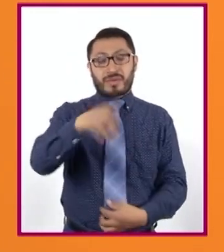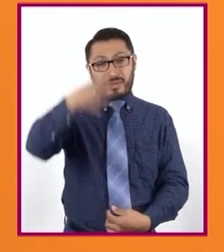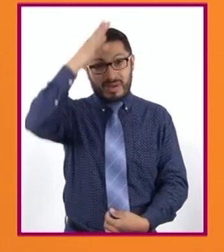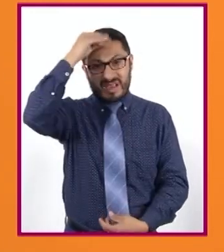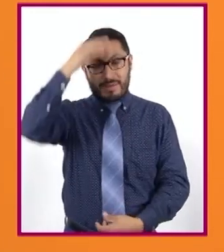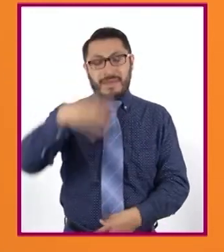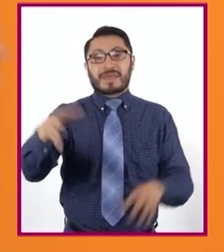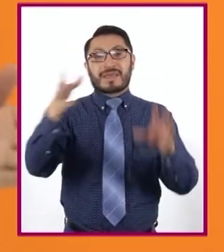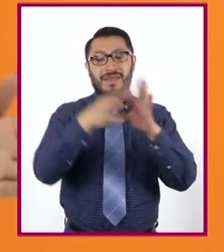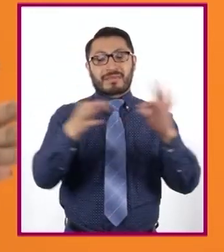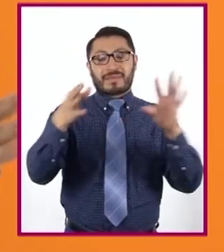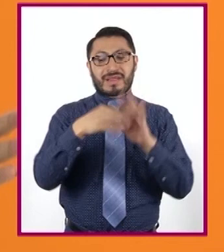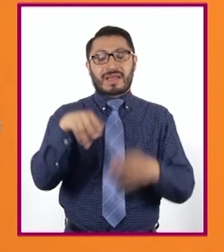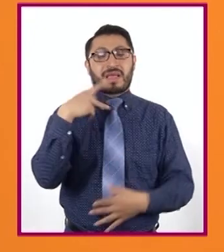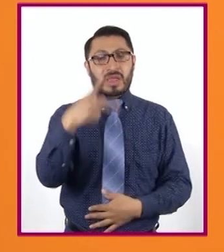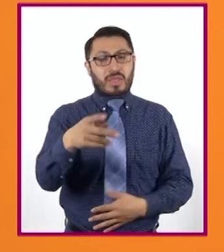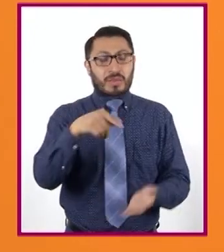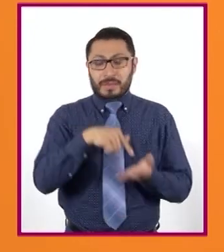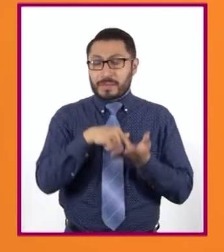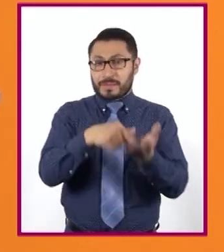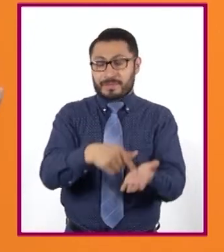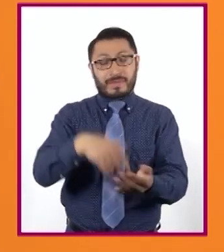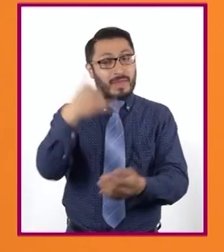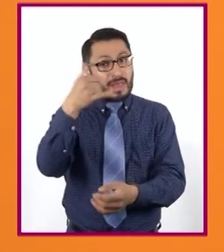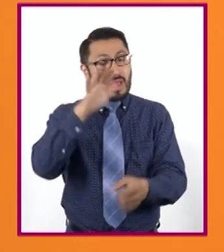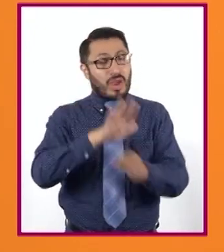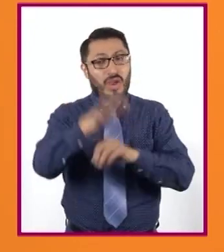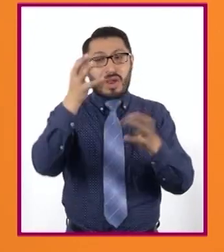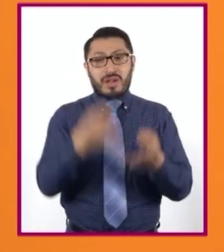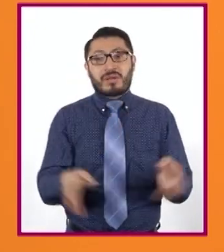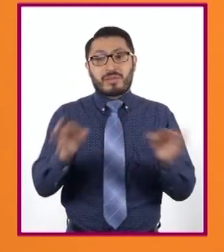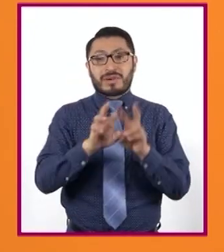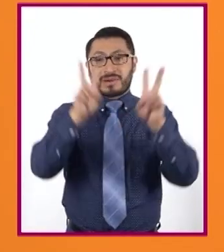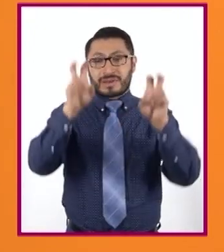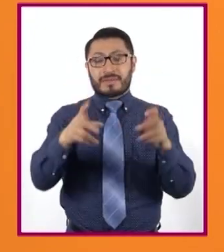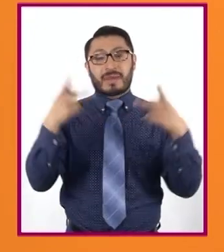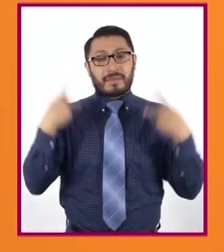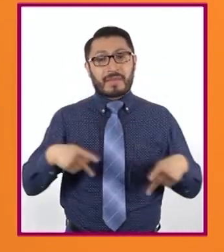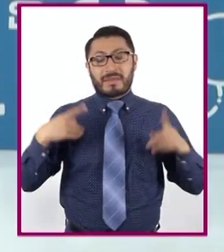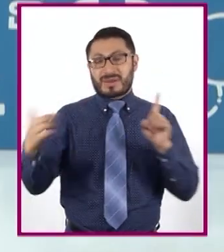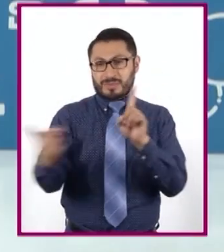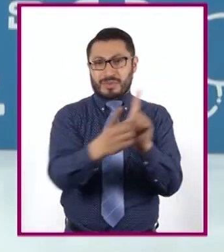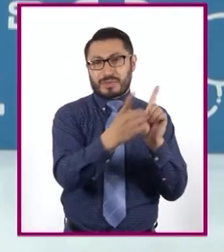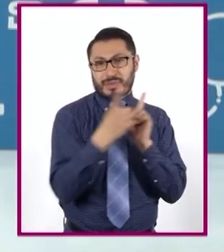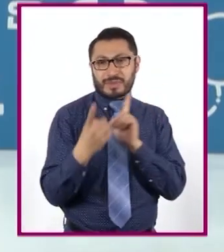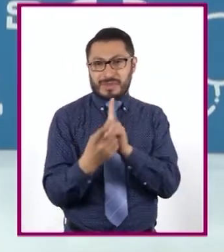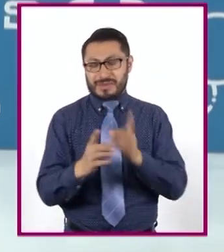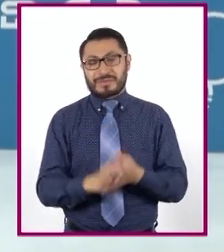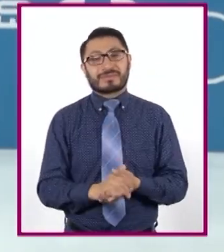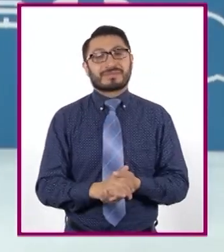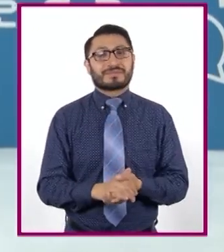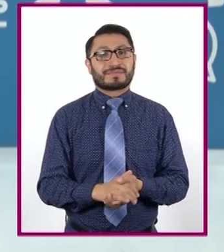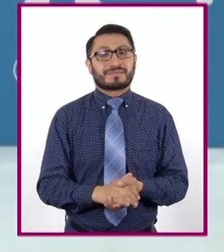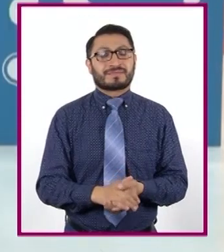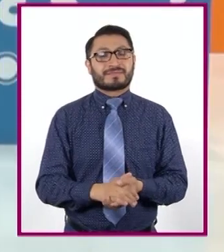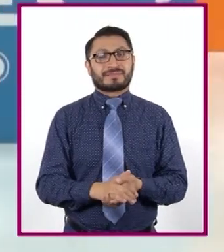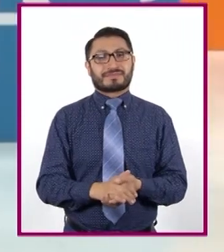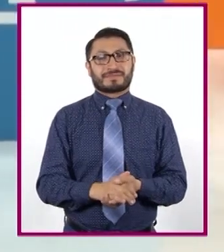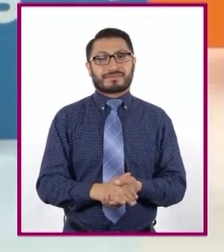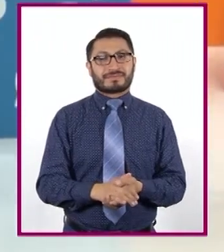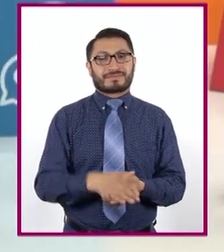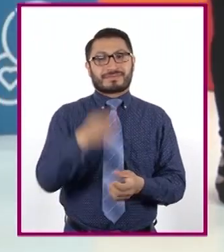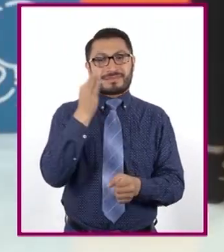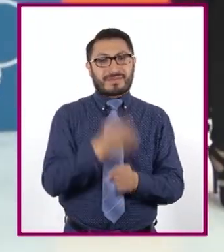de explicar sus propuestas y la importancia del tema a personas cercanas. Hemos llegado al momento